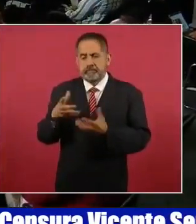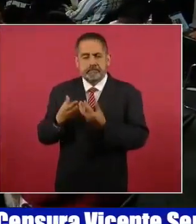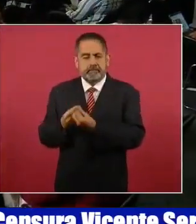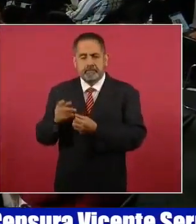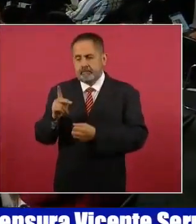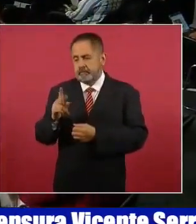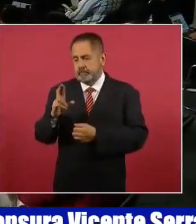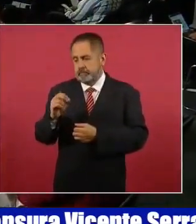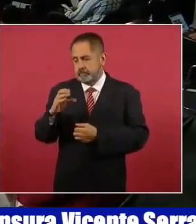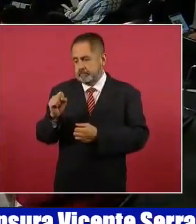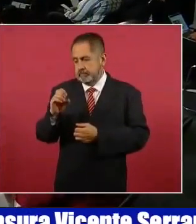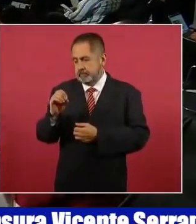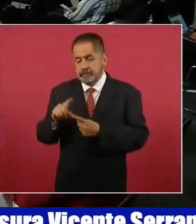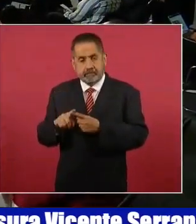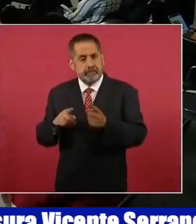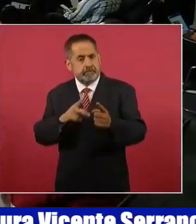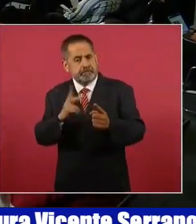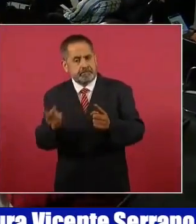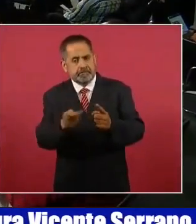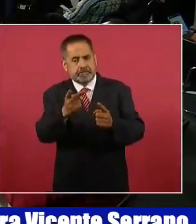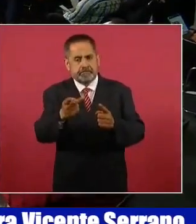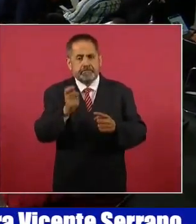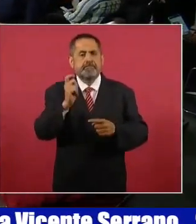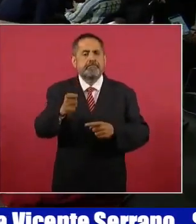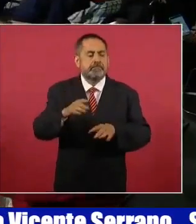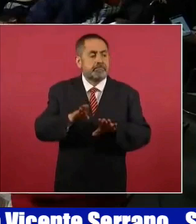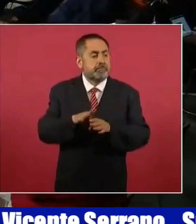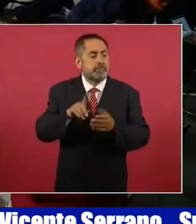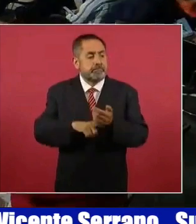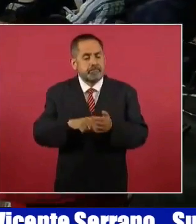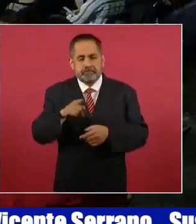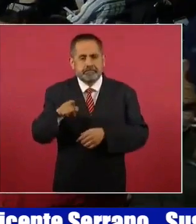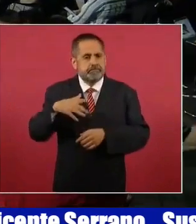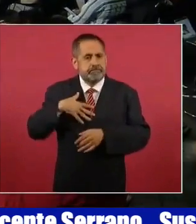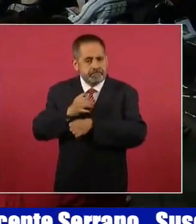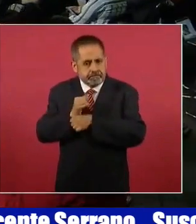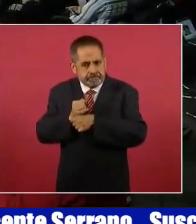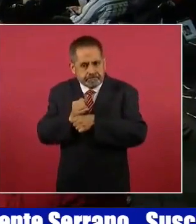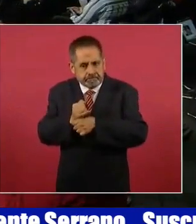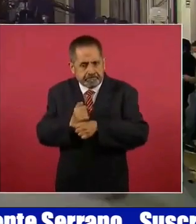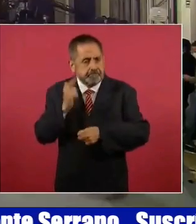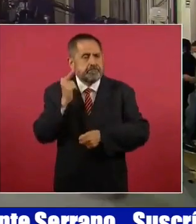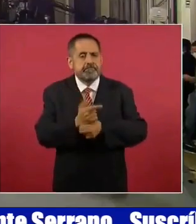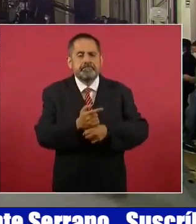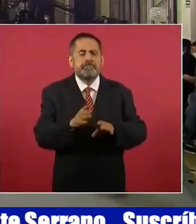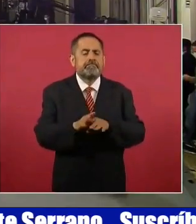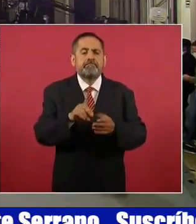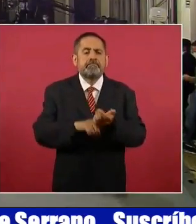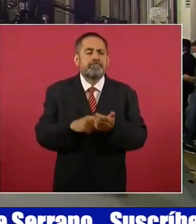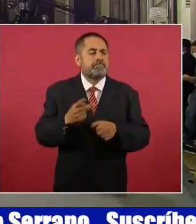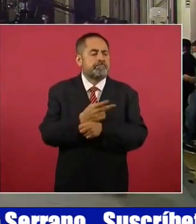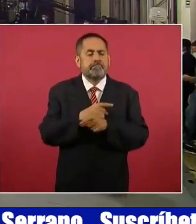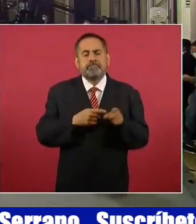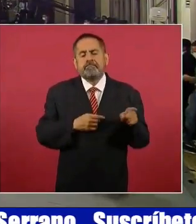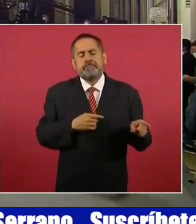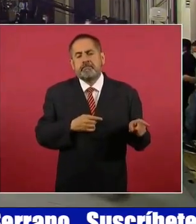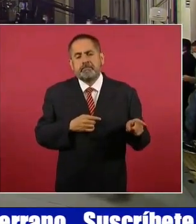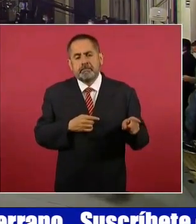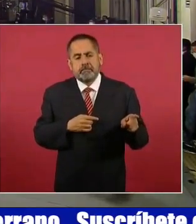a pulso la corresponsal ser ahora la reportera que representa Proceso en la mañana, pero a pulso